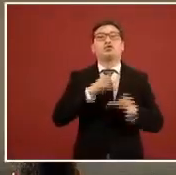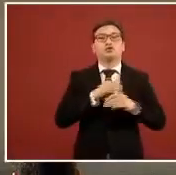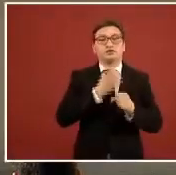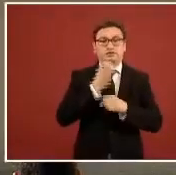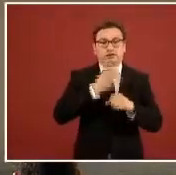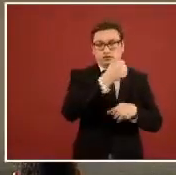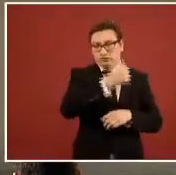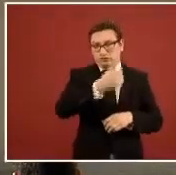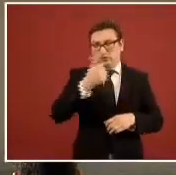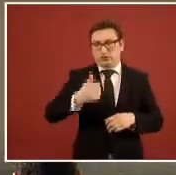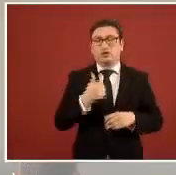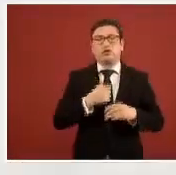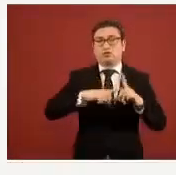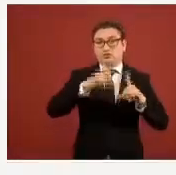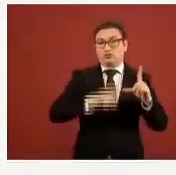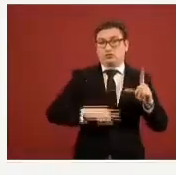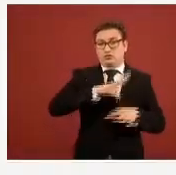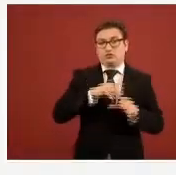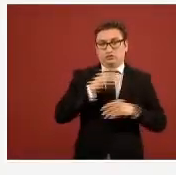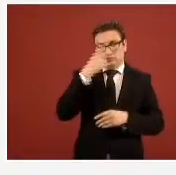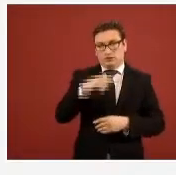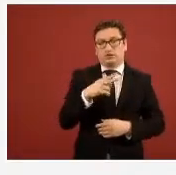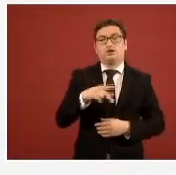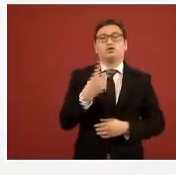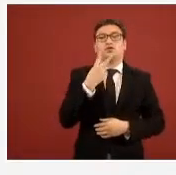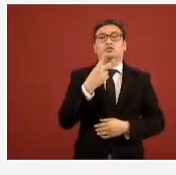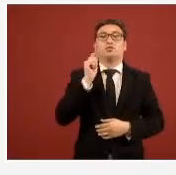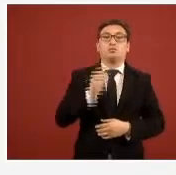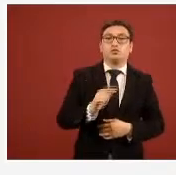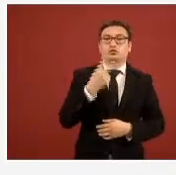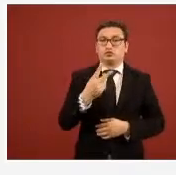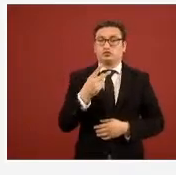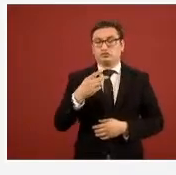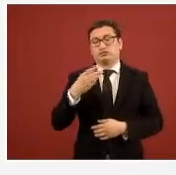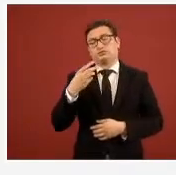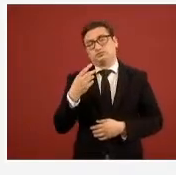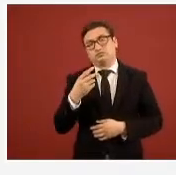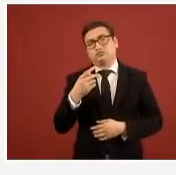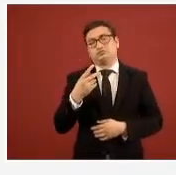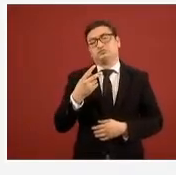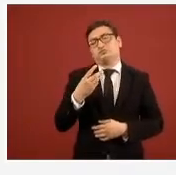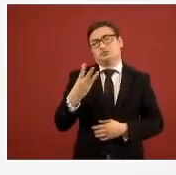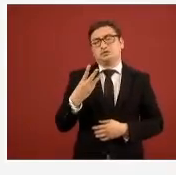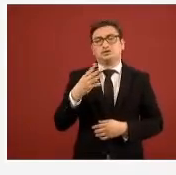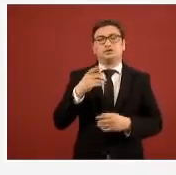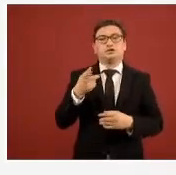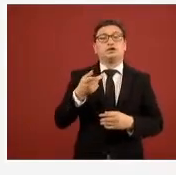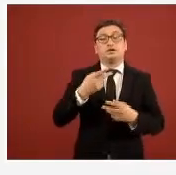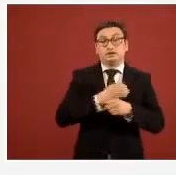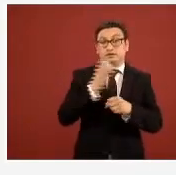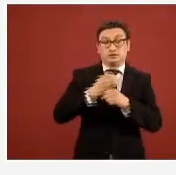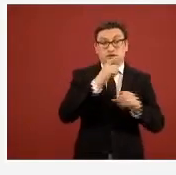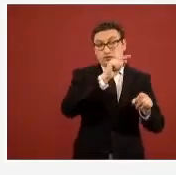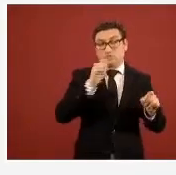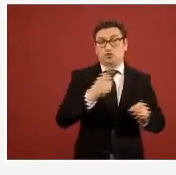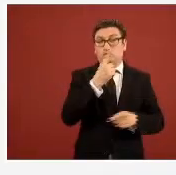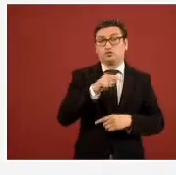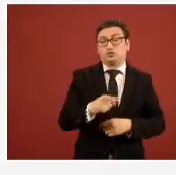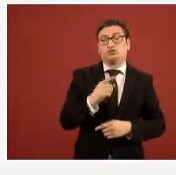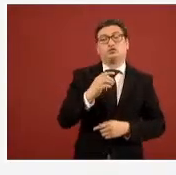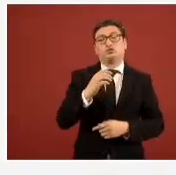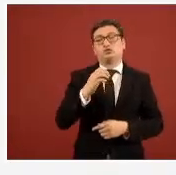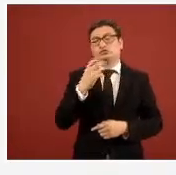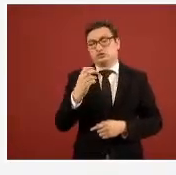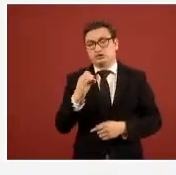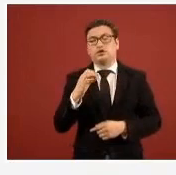estado. Para todo México, 0.23, y en el caso de los estados fluye desde 1.10 hasta